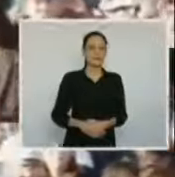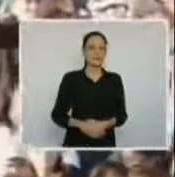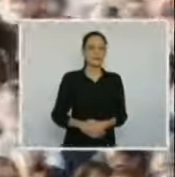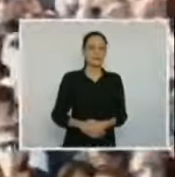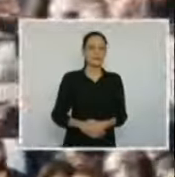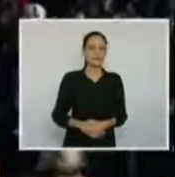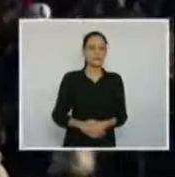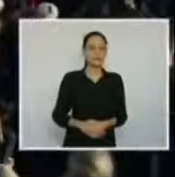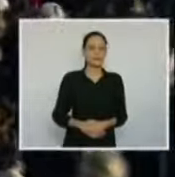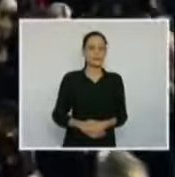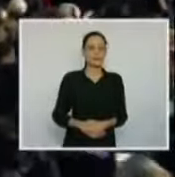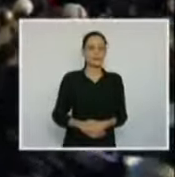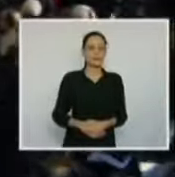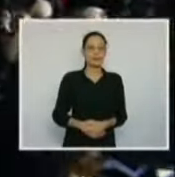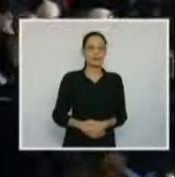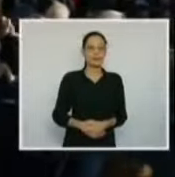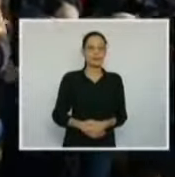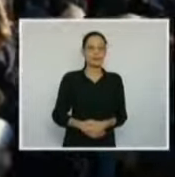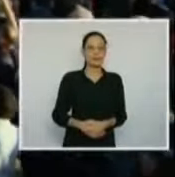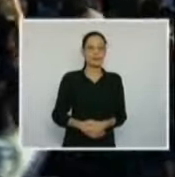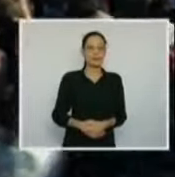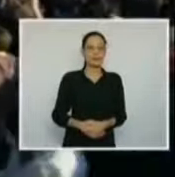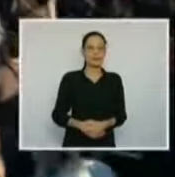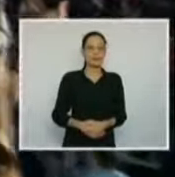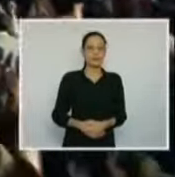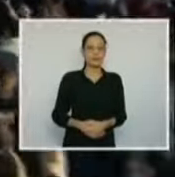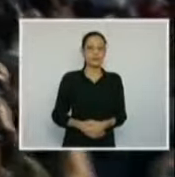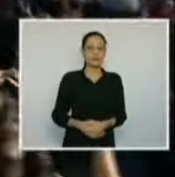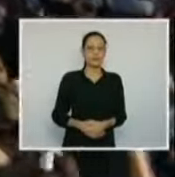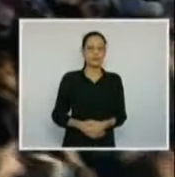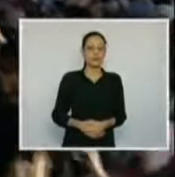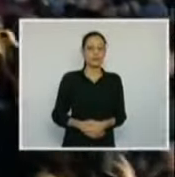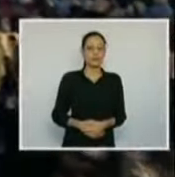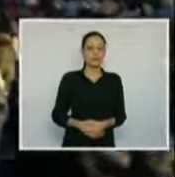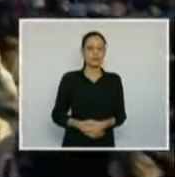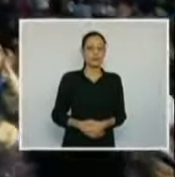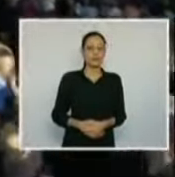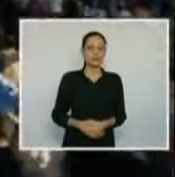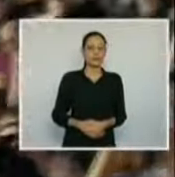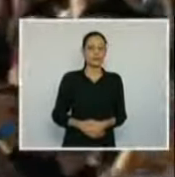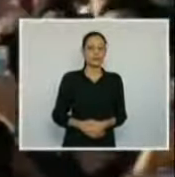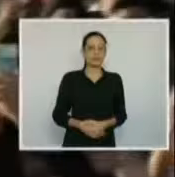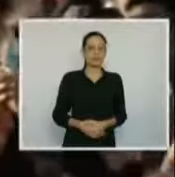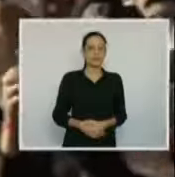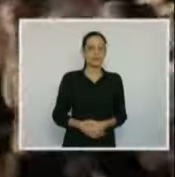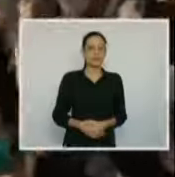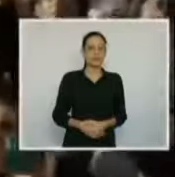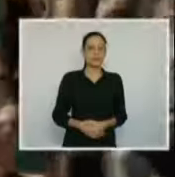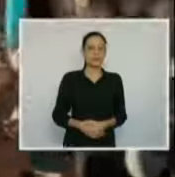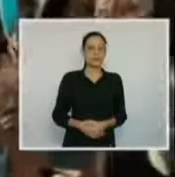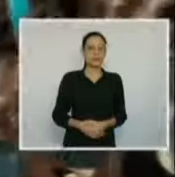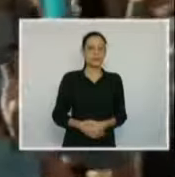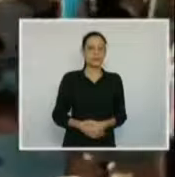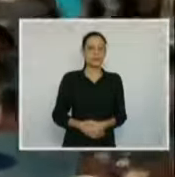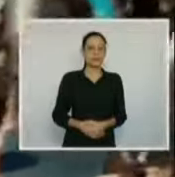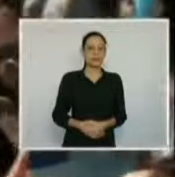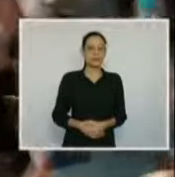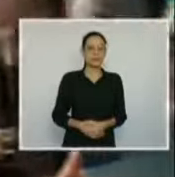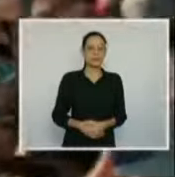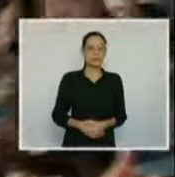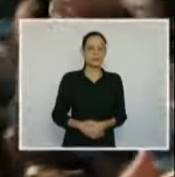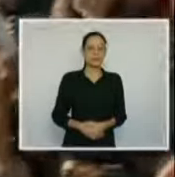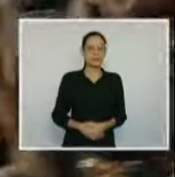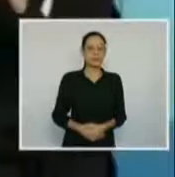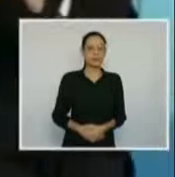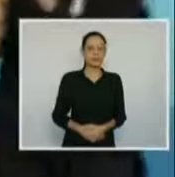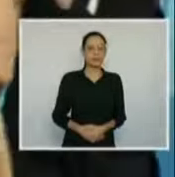Y es, no solo es una estadista, es de lo mejor que le pasó a la Argentina, cuando es de lo peor que le pasó a la Argentina. Sí. Pero no le entran balas, es una